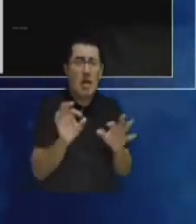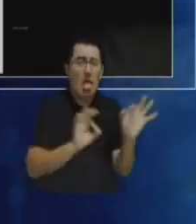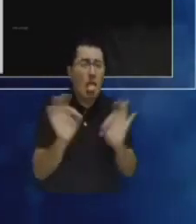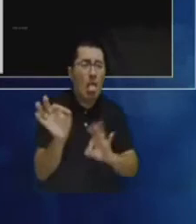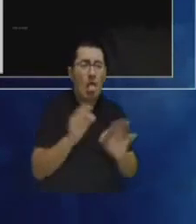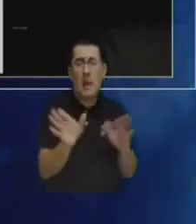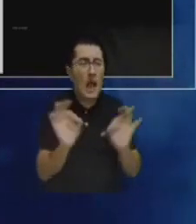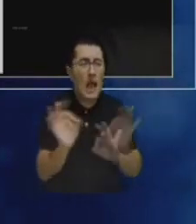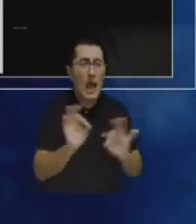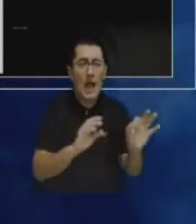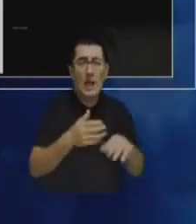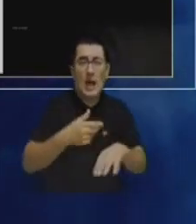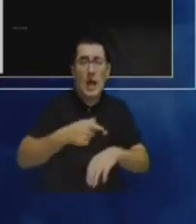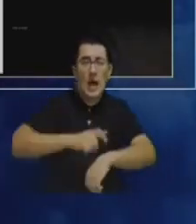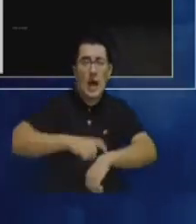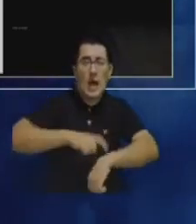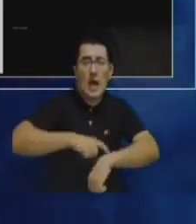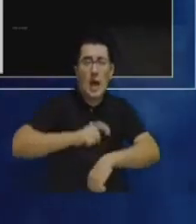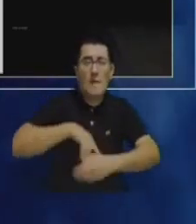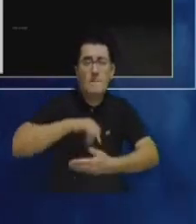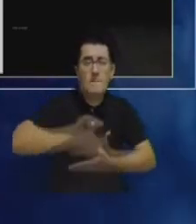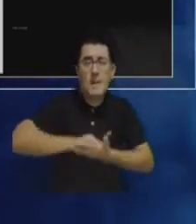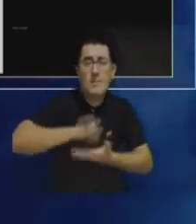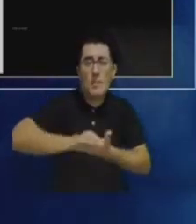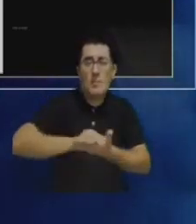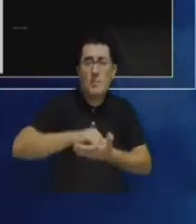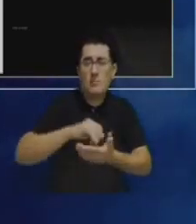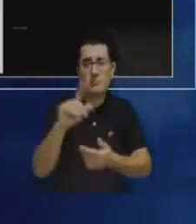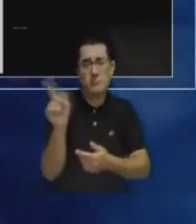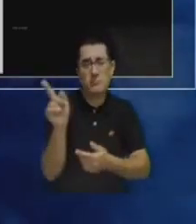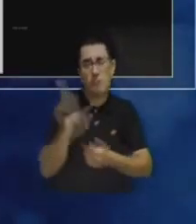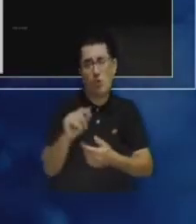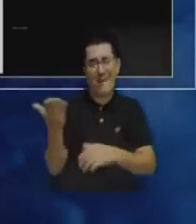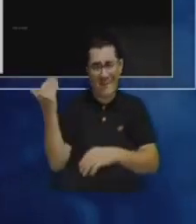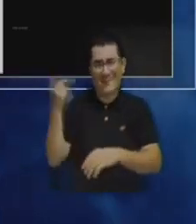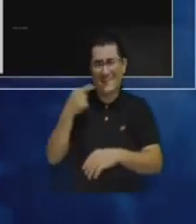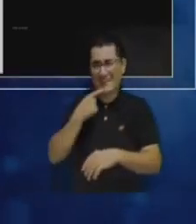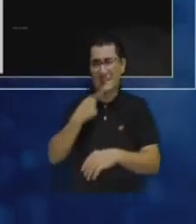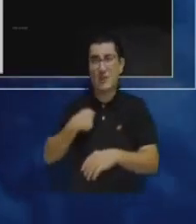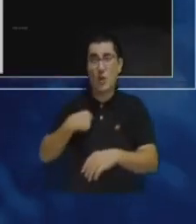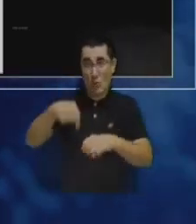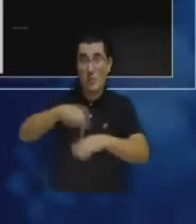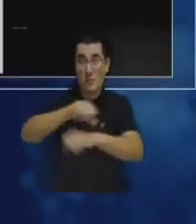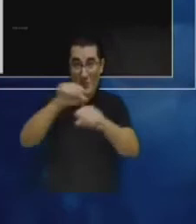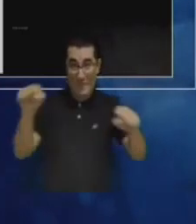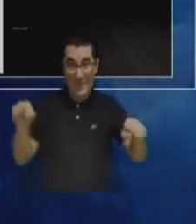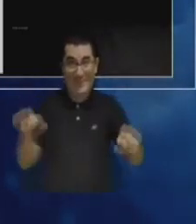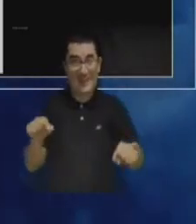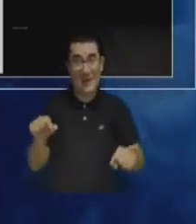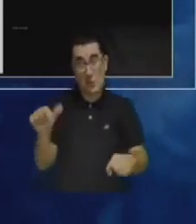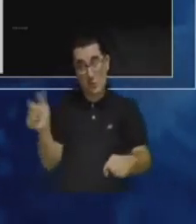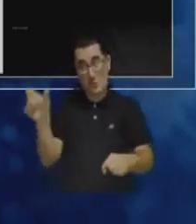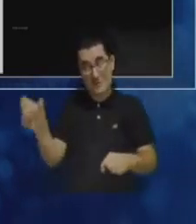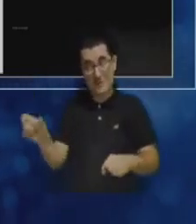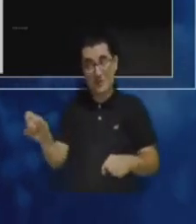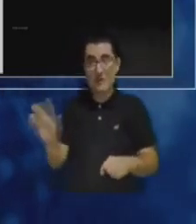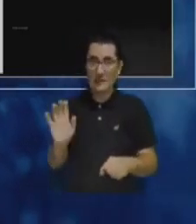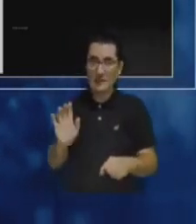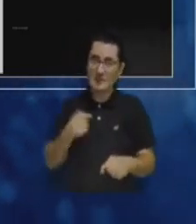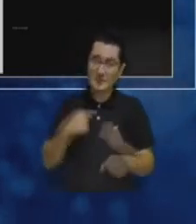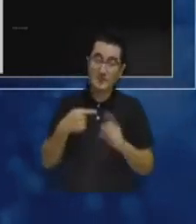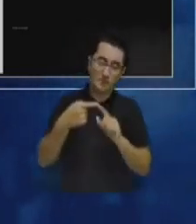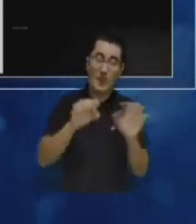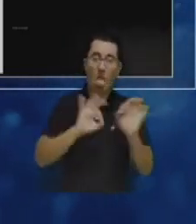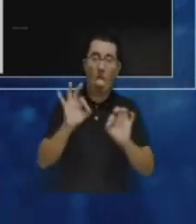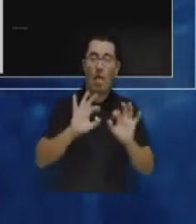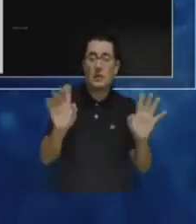vuelvo e insisto, tal como lo comentaba Ofcon esta mañana. Otro punto importante es que, además de